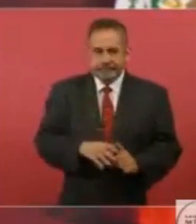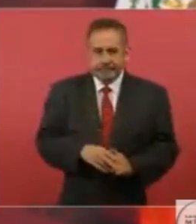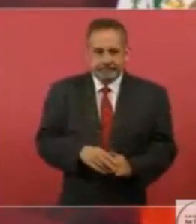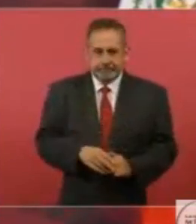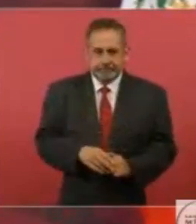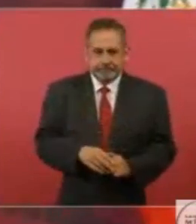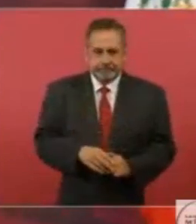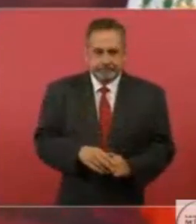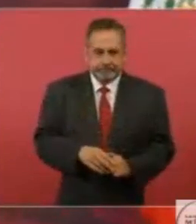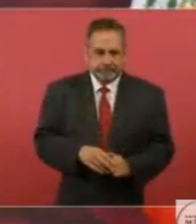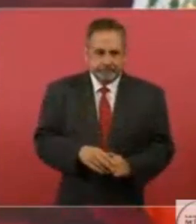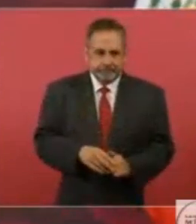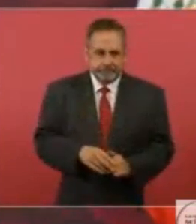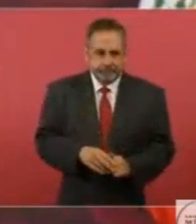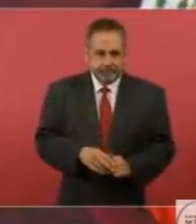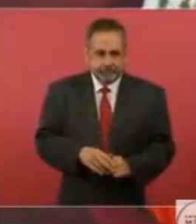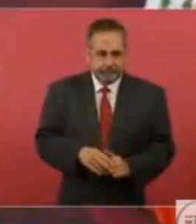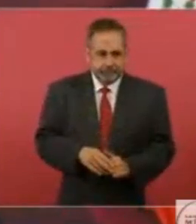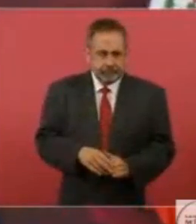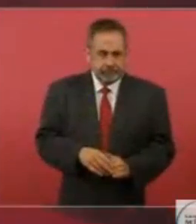aunque